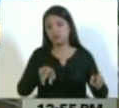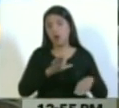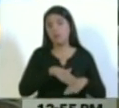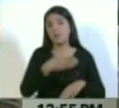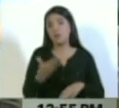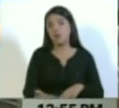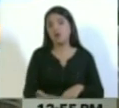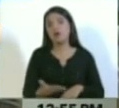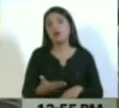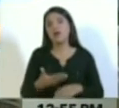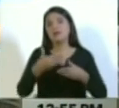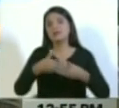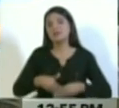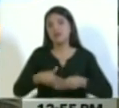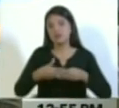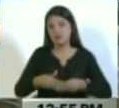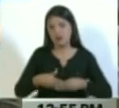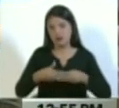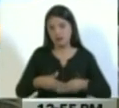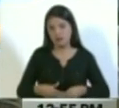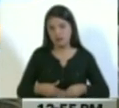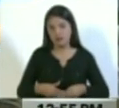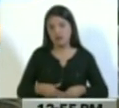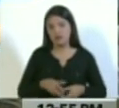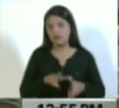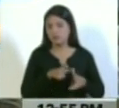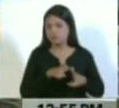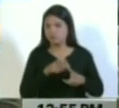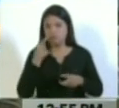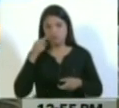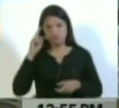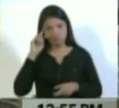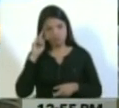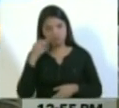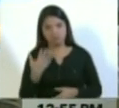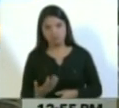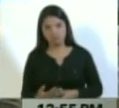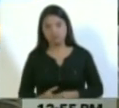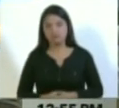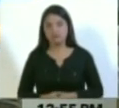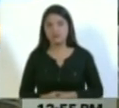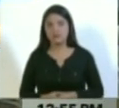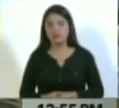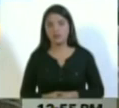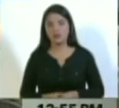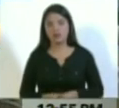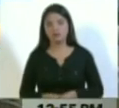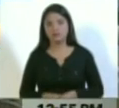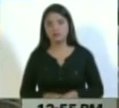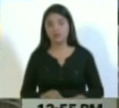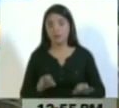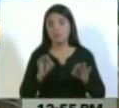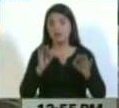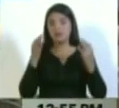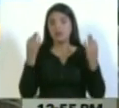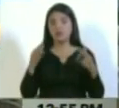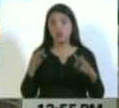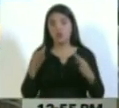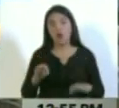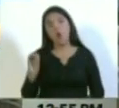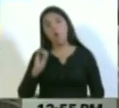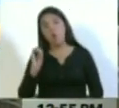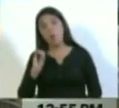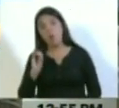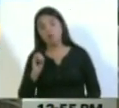parte del CENIAT por enriquecimiento ilícito de entidades, en este caso naturales o